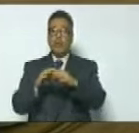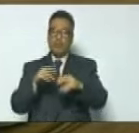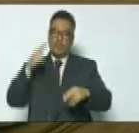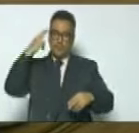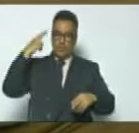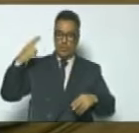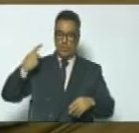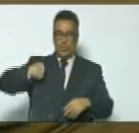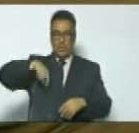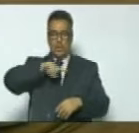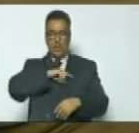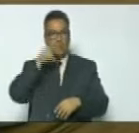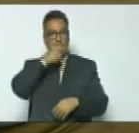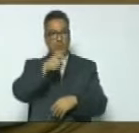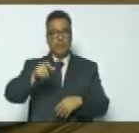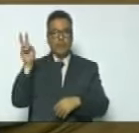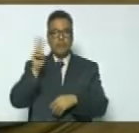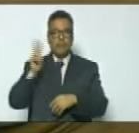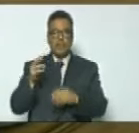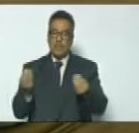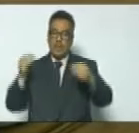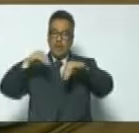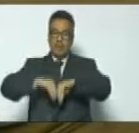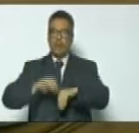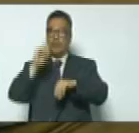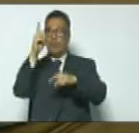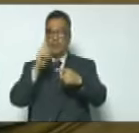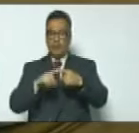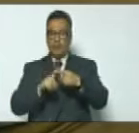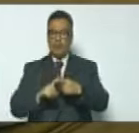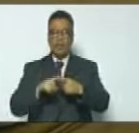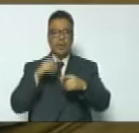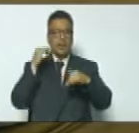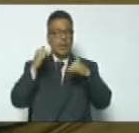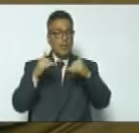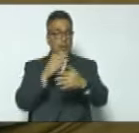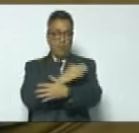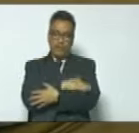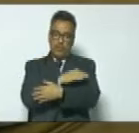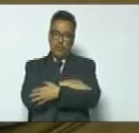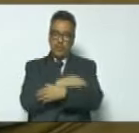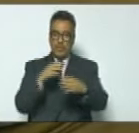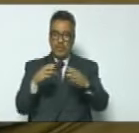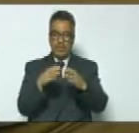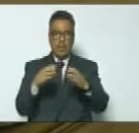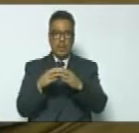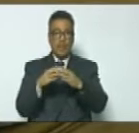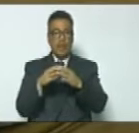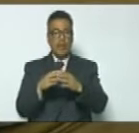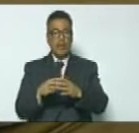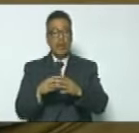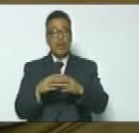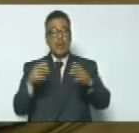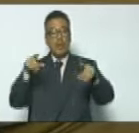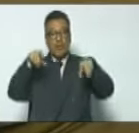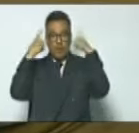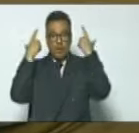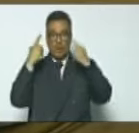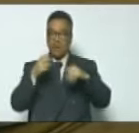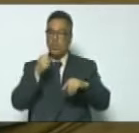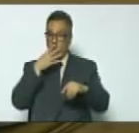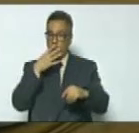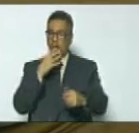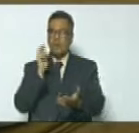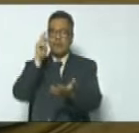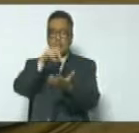orgullo al pueblo venezolano. Acuerda, primero, celebrar y felicitar al equipo Tiburones de la Guaira por su